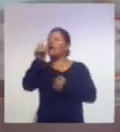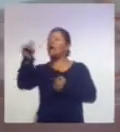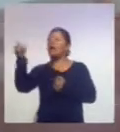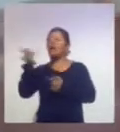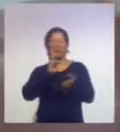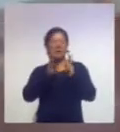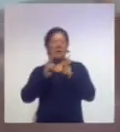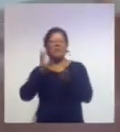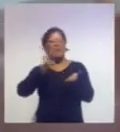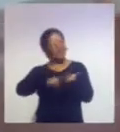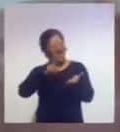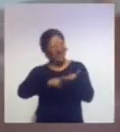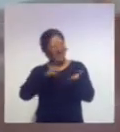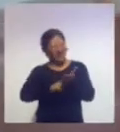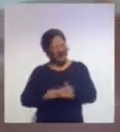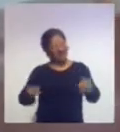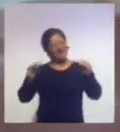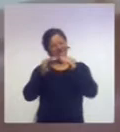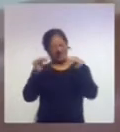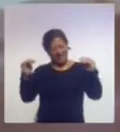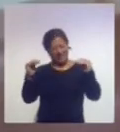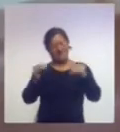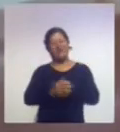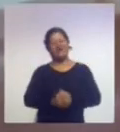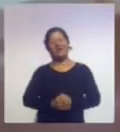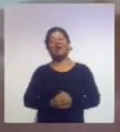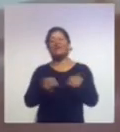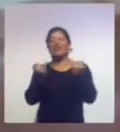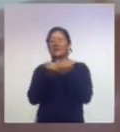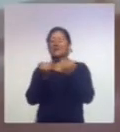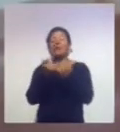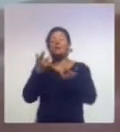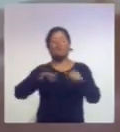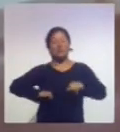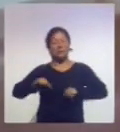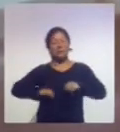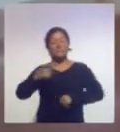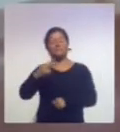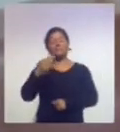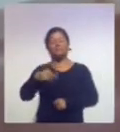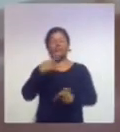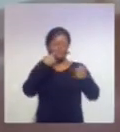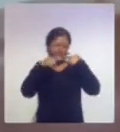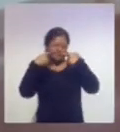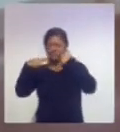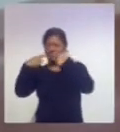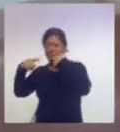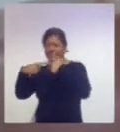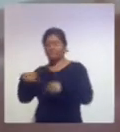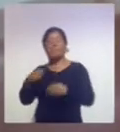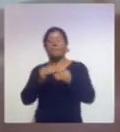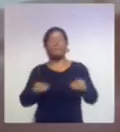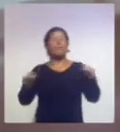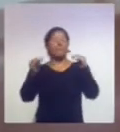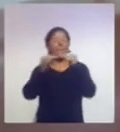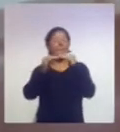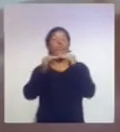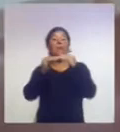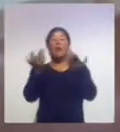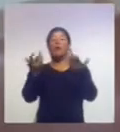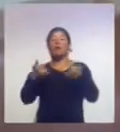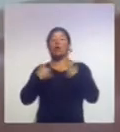como de valores democráticos. También hemos llevado a cabo una actividad que se llama Diálogos Democráticos, en donde estudiantes de